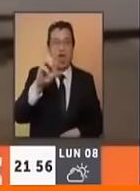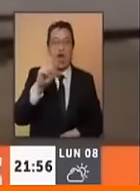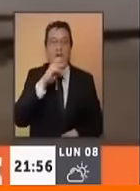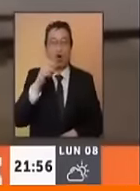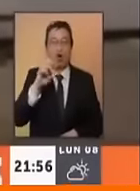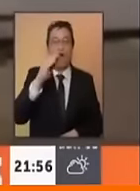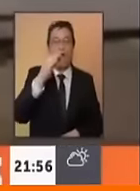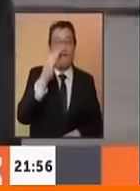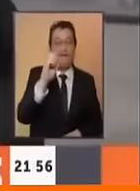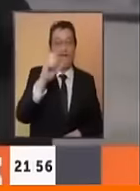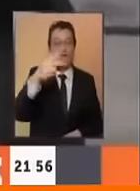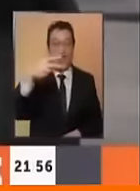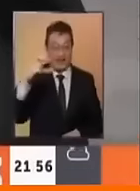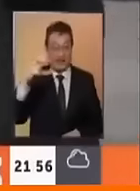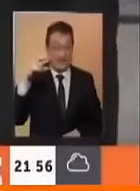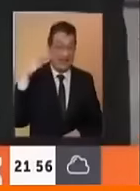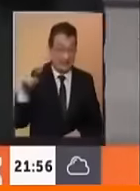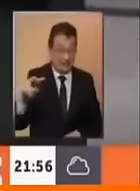volar aviones F-16.